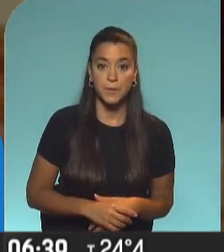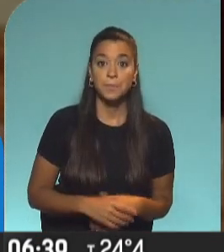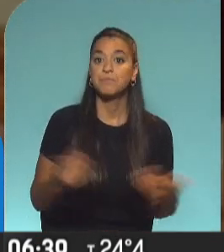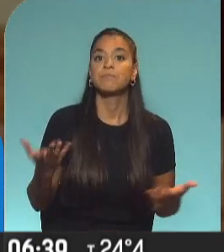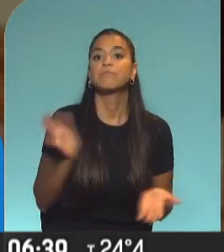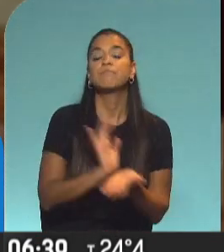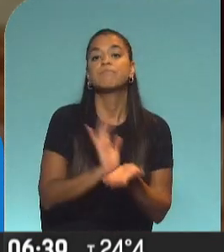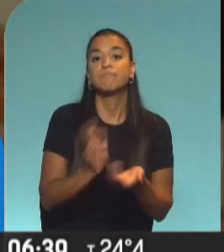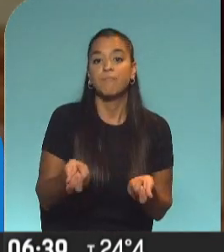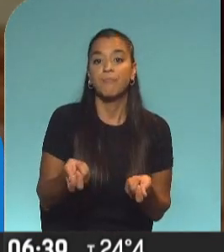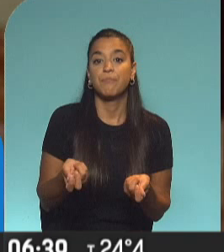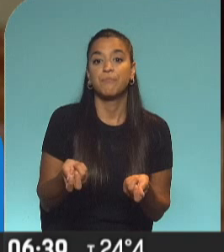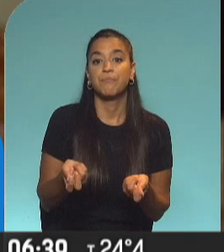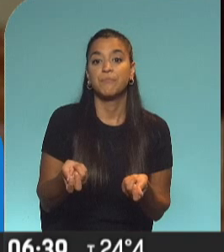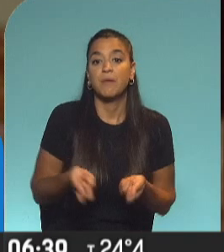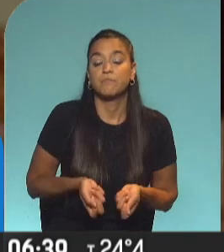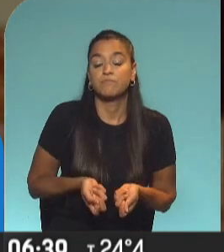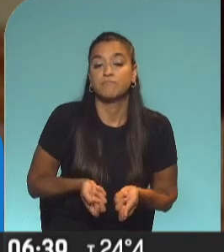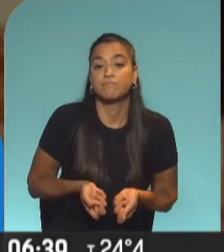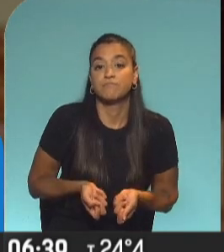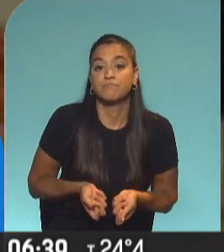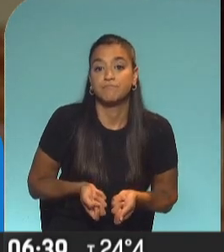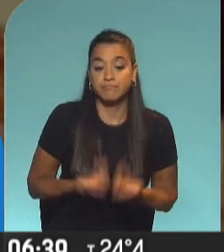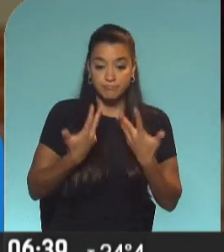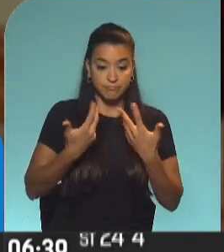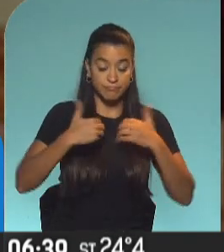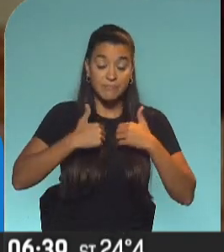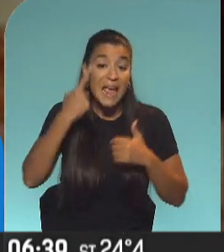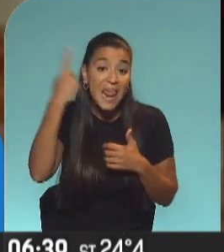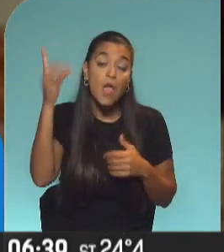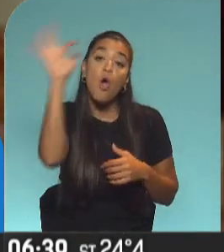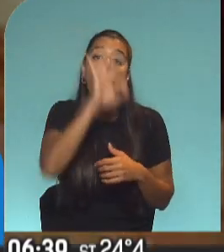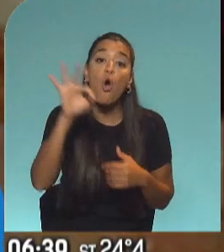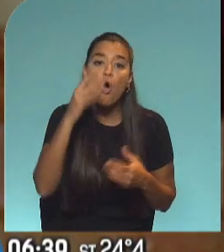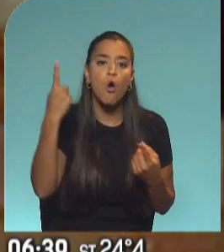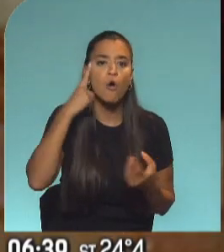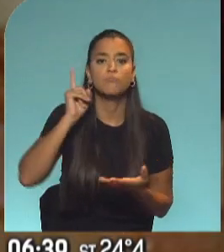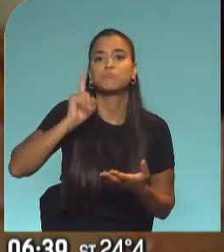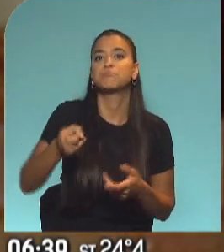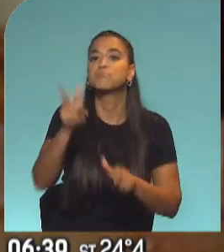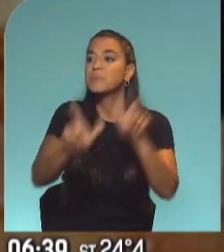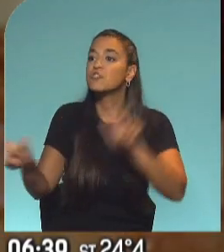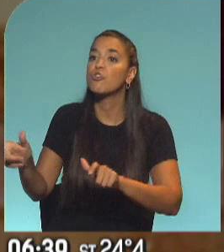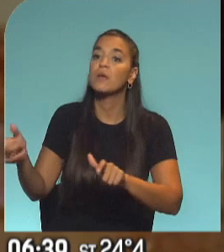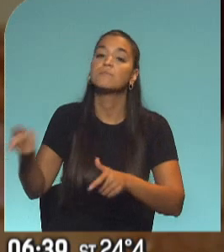le exprese su propia convicción o sea producto de su mandato popular.